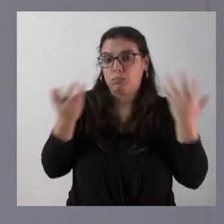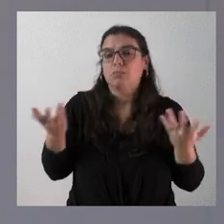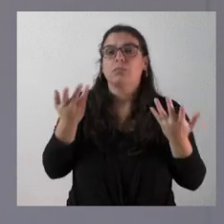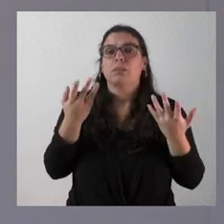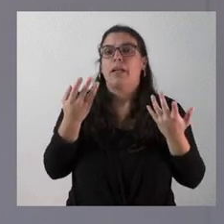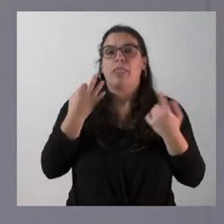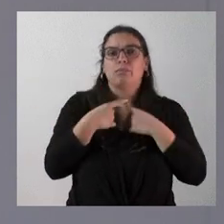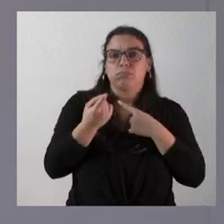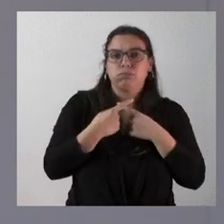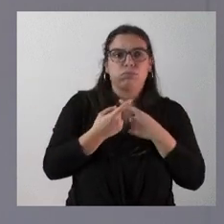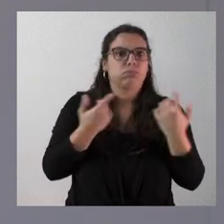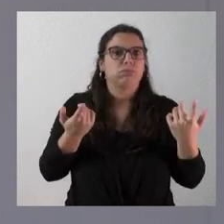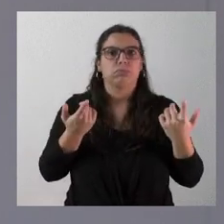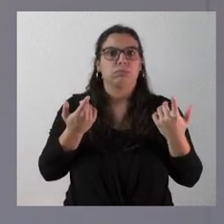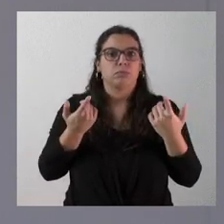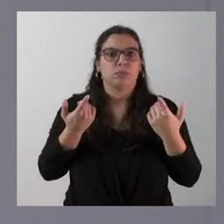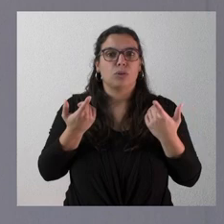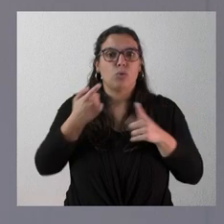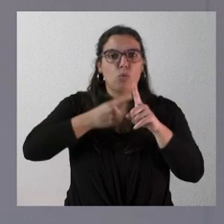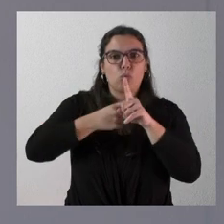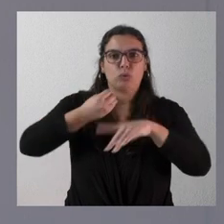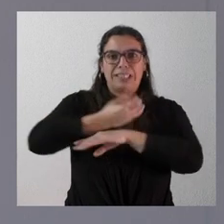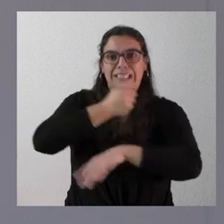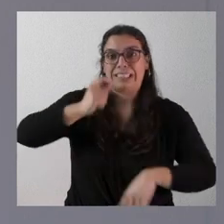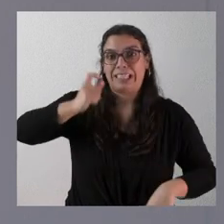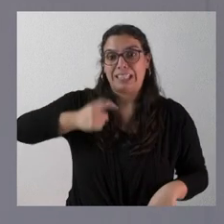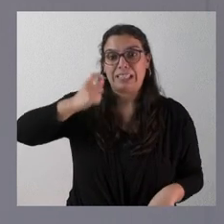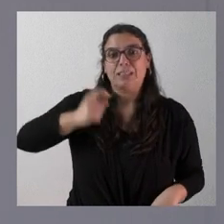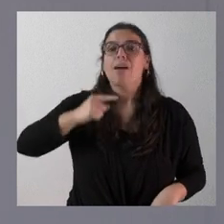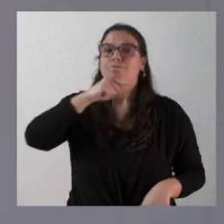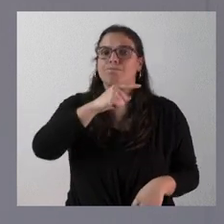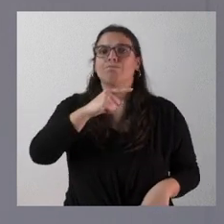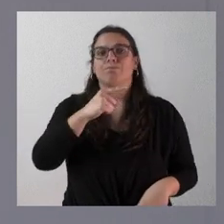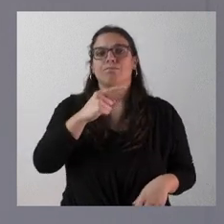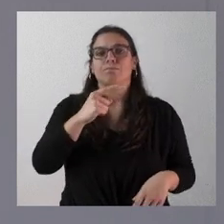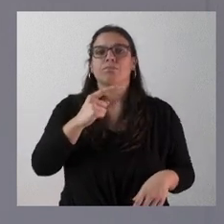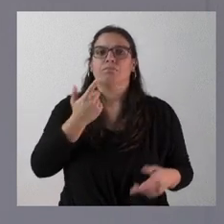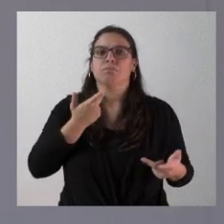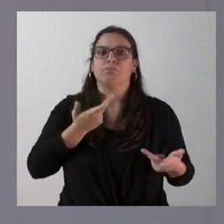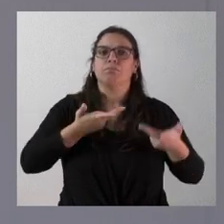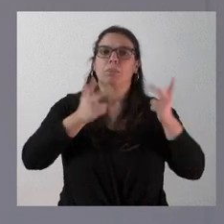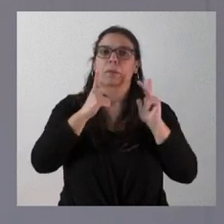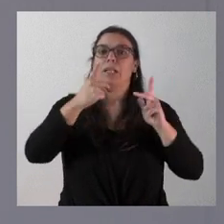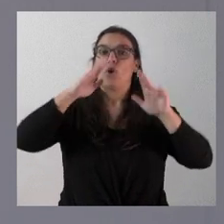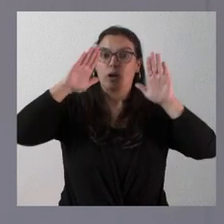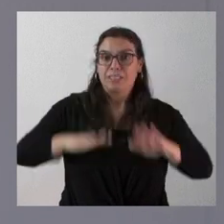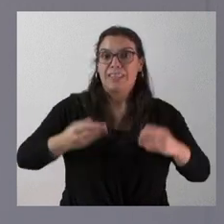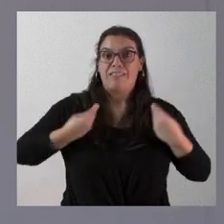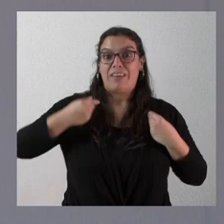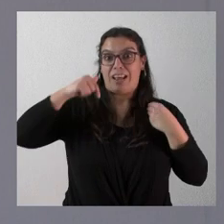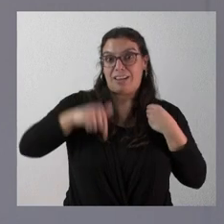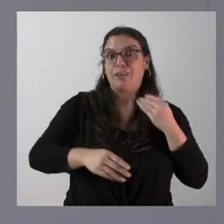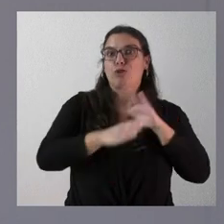acudir y utilizar estas líneas con carácter habitual lo que les va a permitir seguir residiendo en su lugar